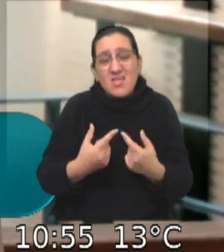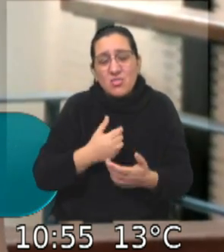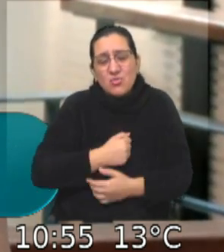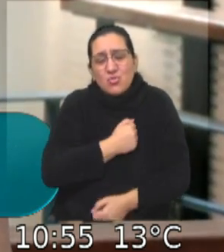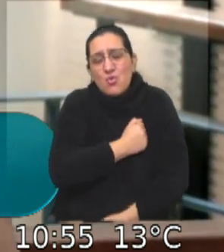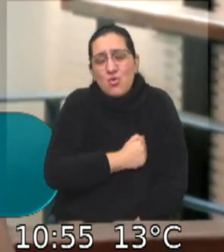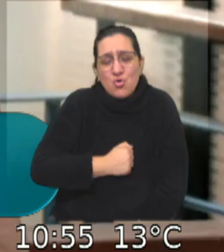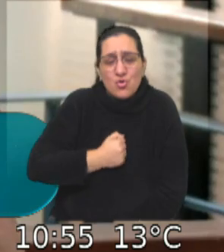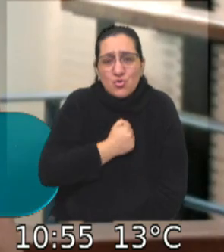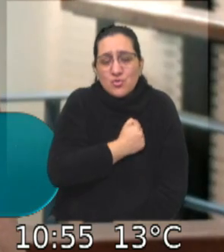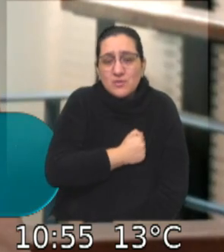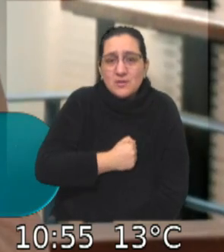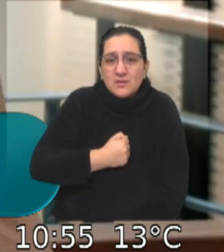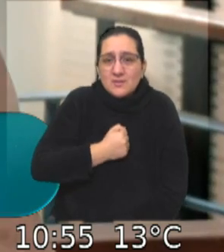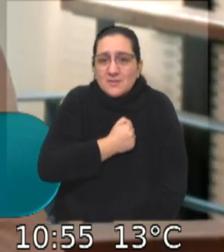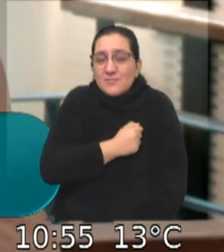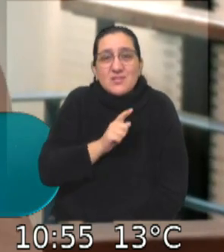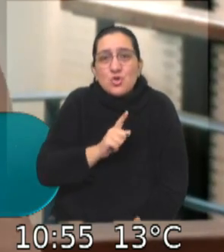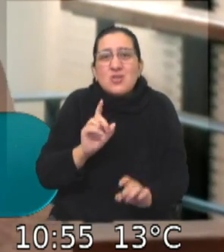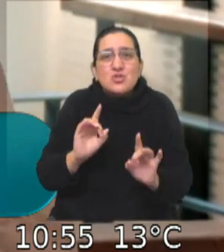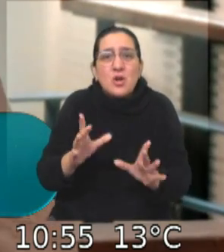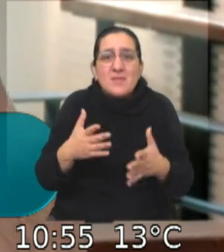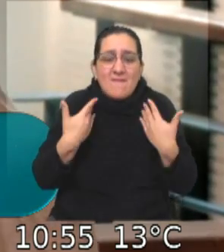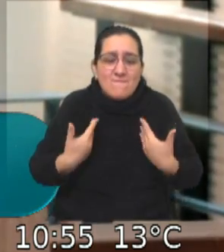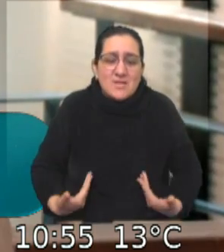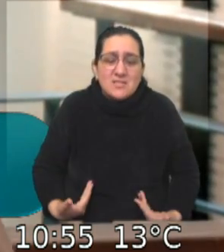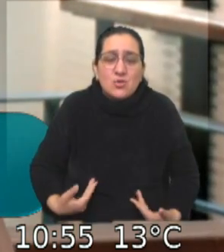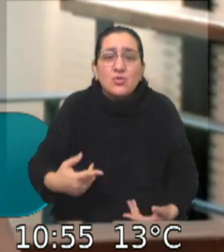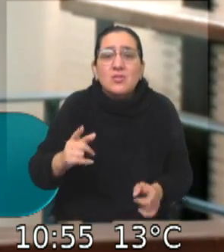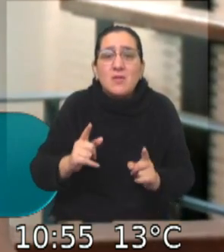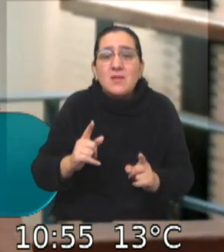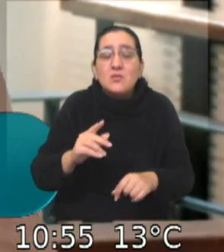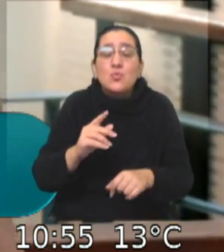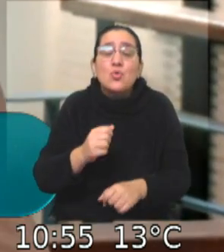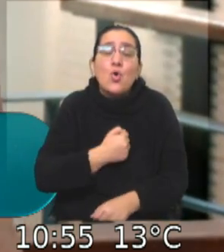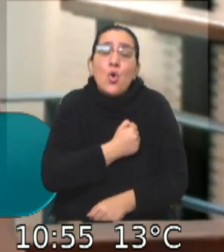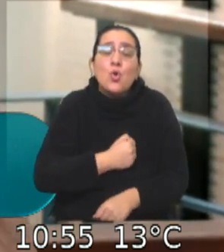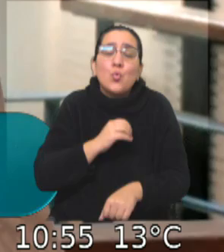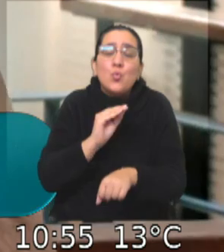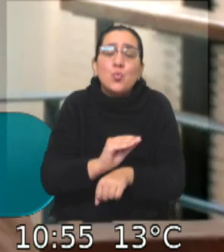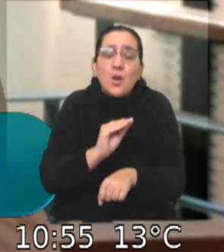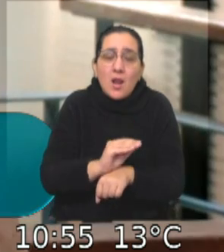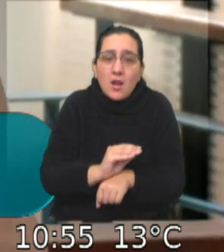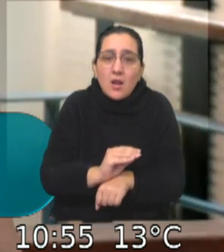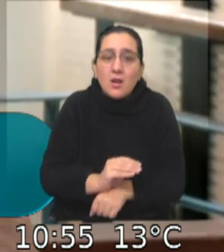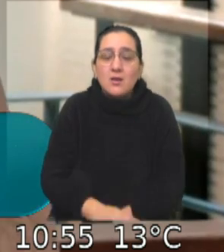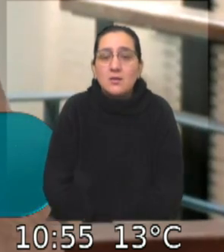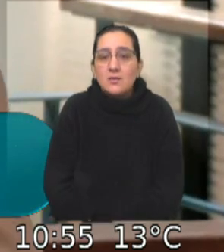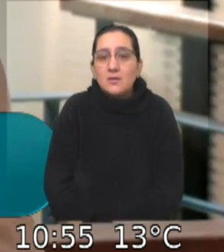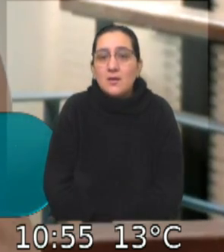dolor. Y ese dolor no es solo físico o psíquico, sino que también es un dolor cultural, porque el dolor tiene también esas facetas,